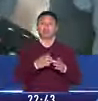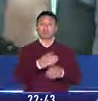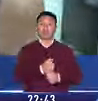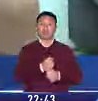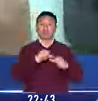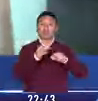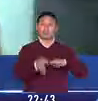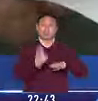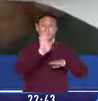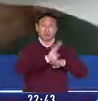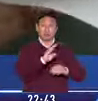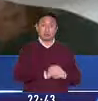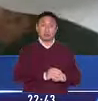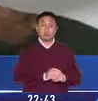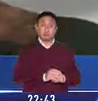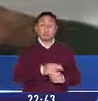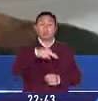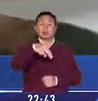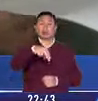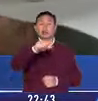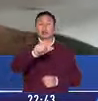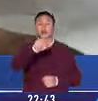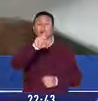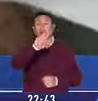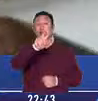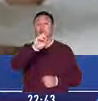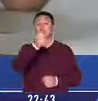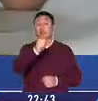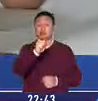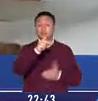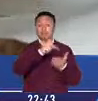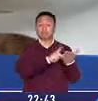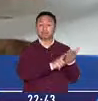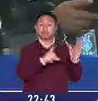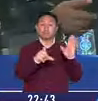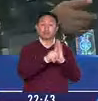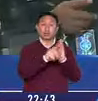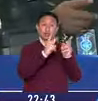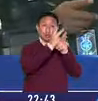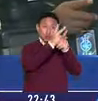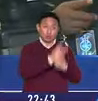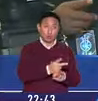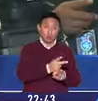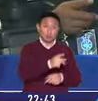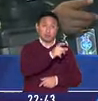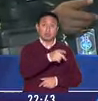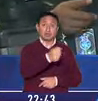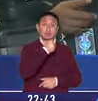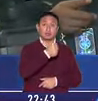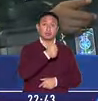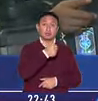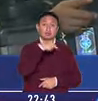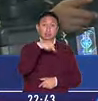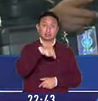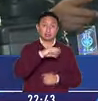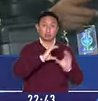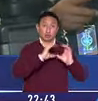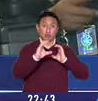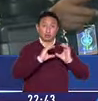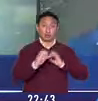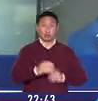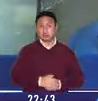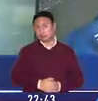Asamblea Nacional, Ramiro Narváez, presentó un proyecto de ley de protección del ejercicio periodístico y la